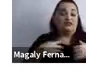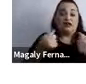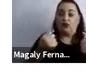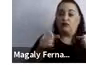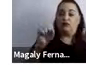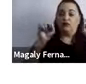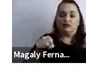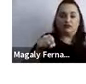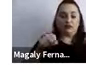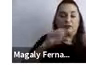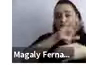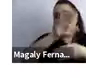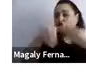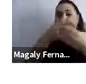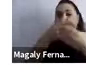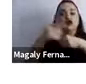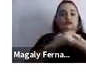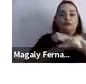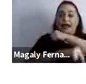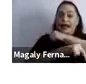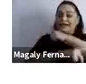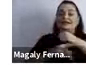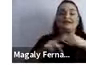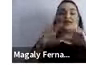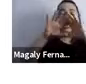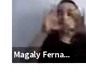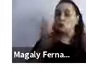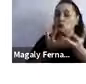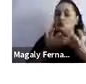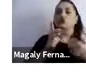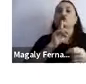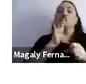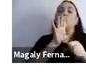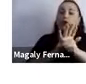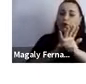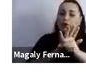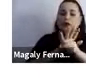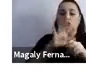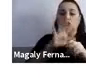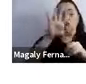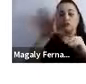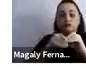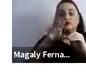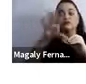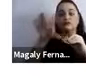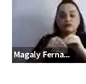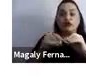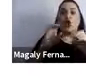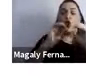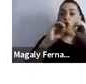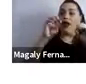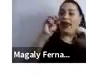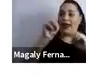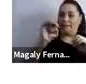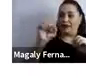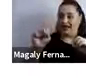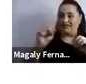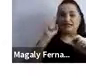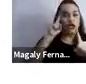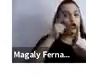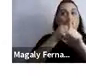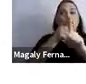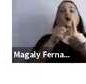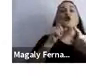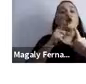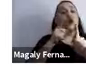Todos los países del mundo se comprometieron, según se fueron adheriendo a la Organización Mundial de la Salud, a contribuir a ese objetivo